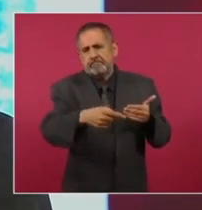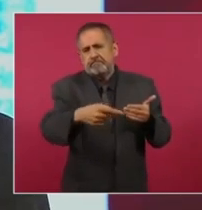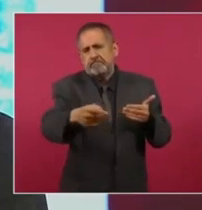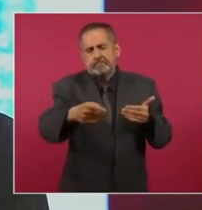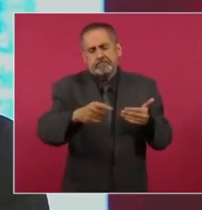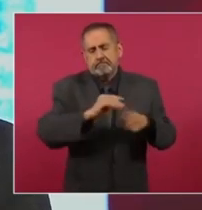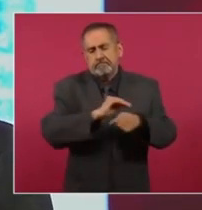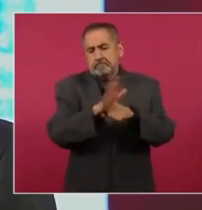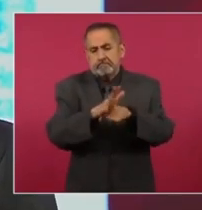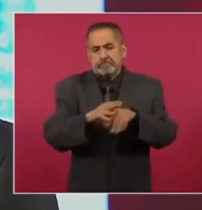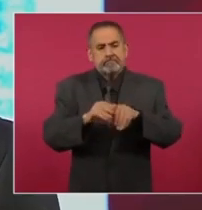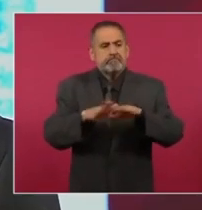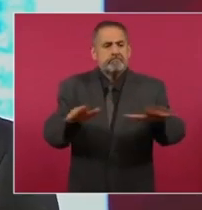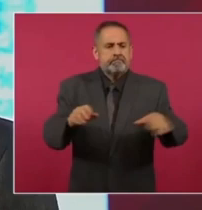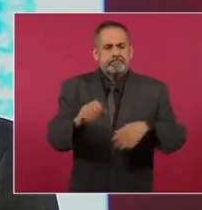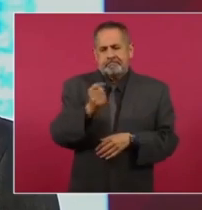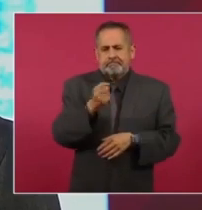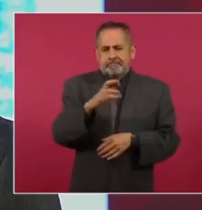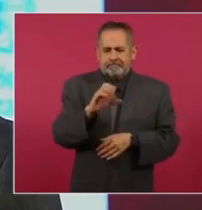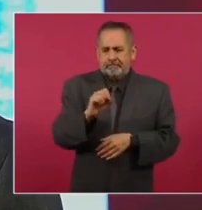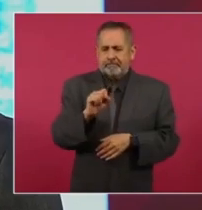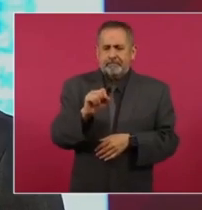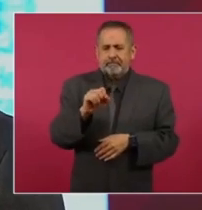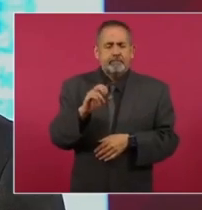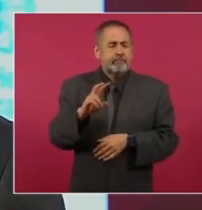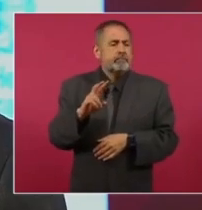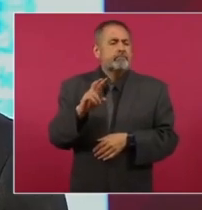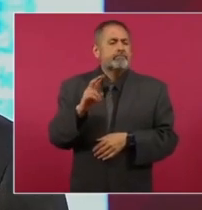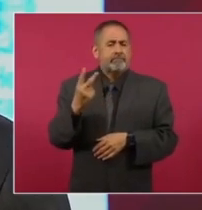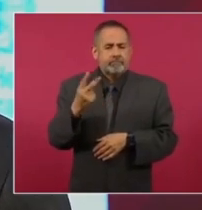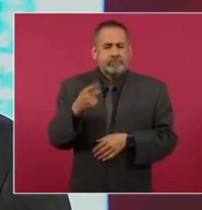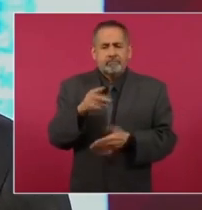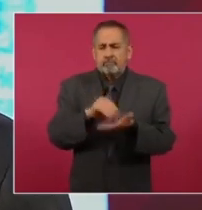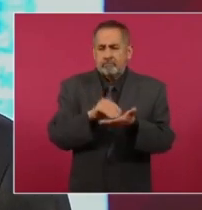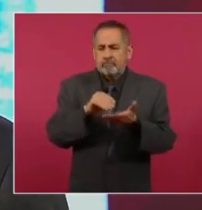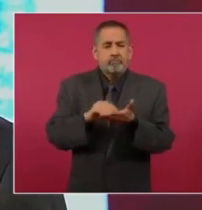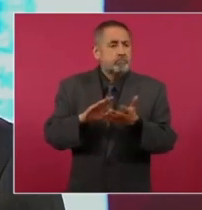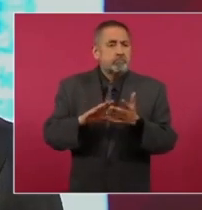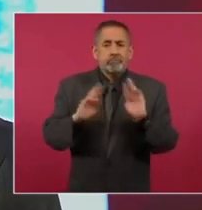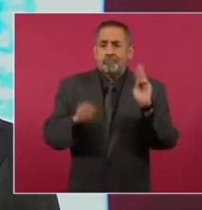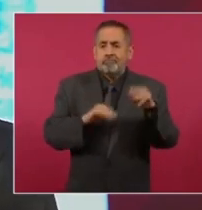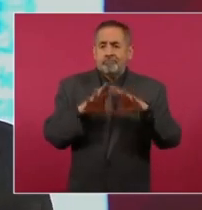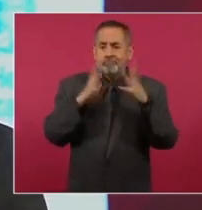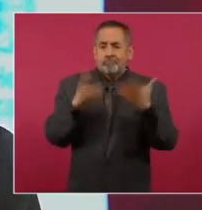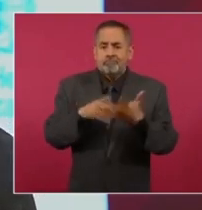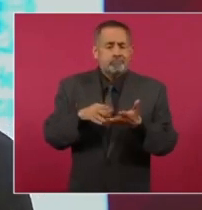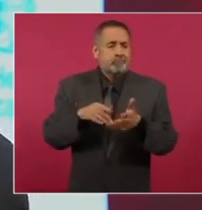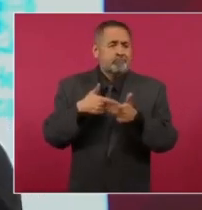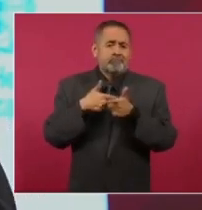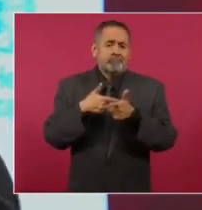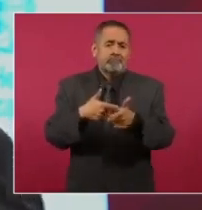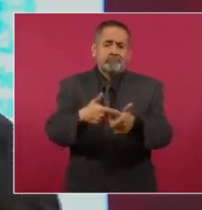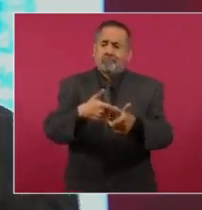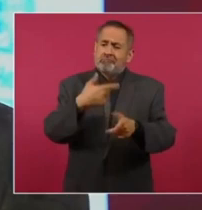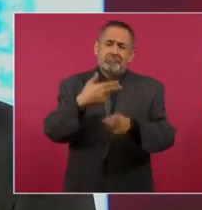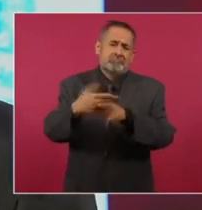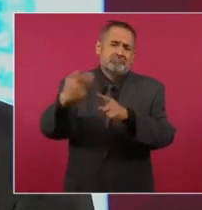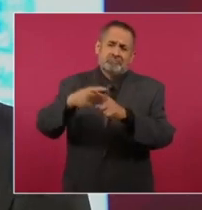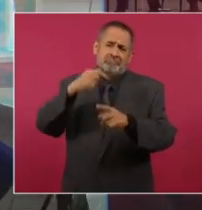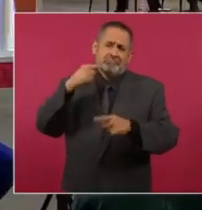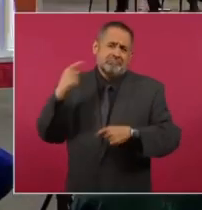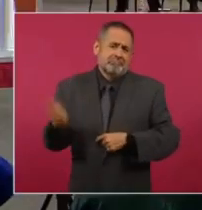el propio virus SARS-CoV-2 permanecerán seguramente de manera perpetua en la especie humana.